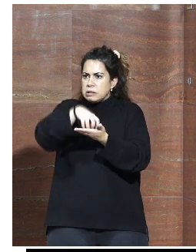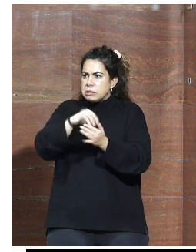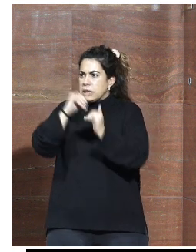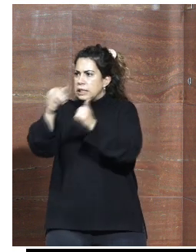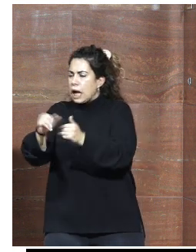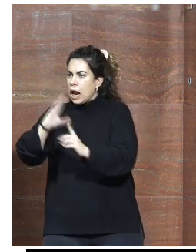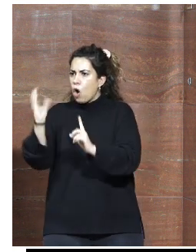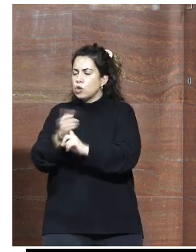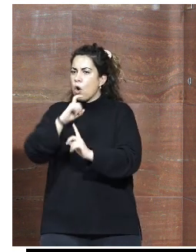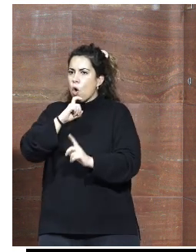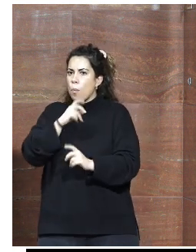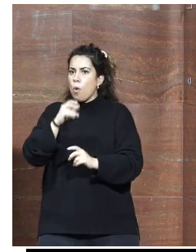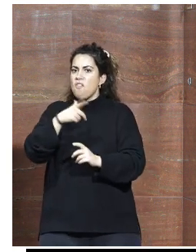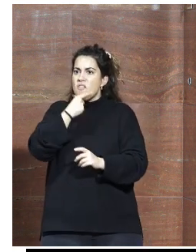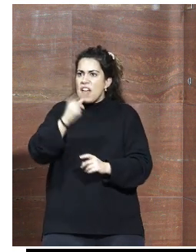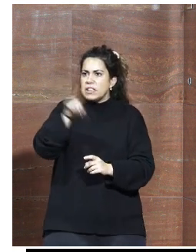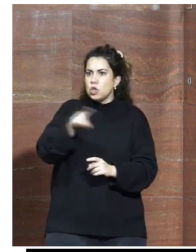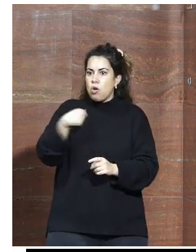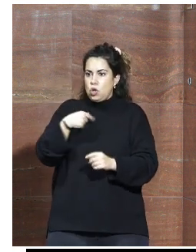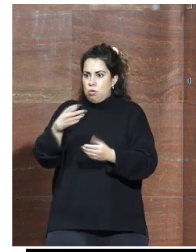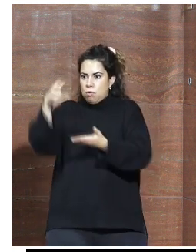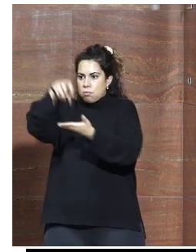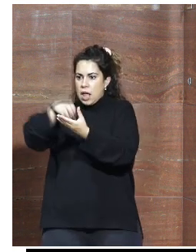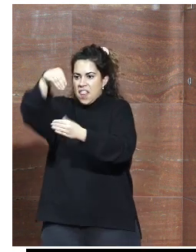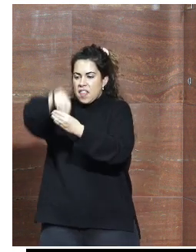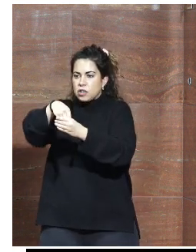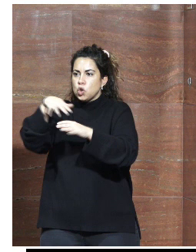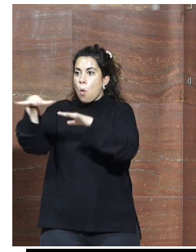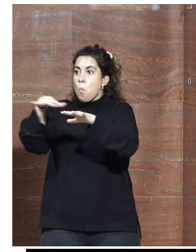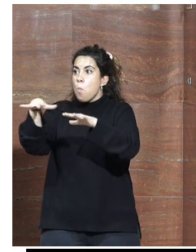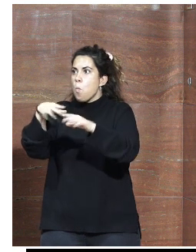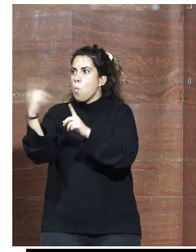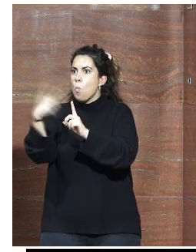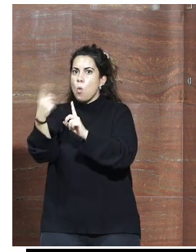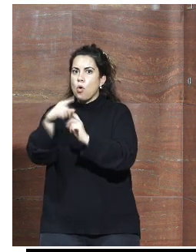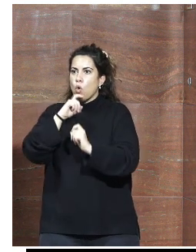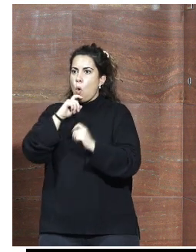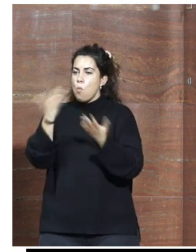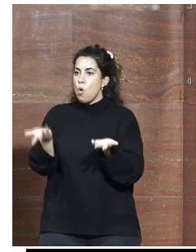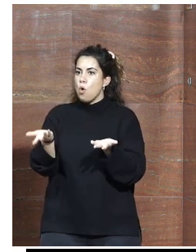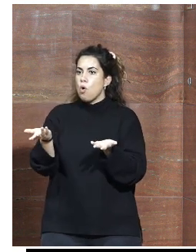¿no? ¿Cómo me muevo luego cuando estoy allí? ¿Cómo me muevo por ella? Decíamos,